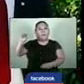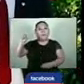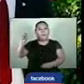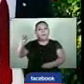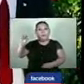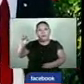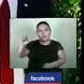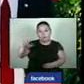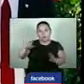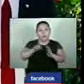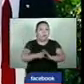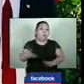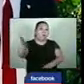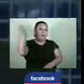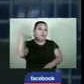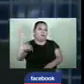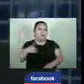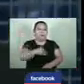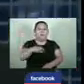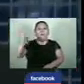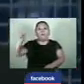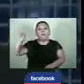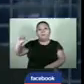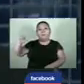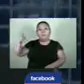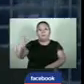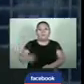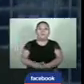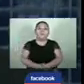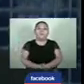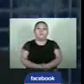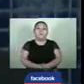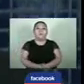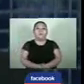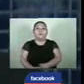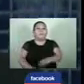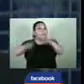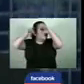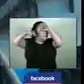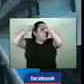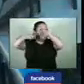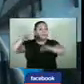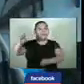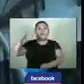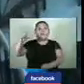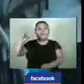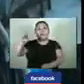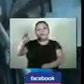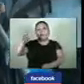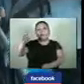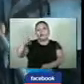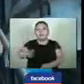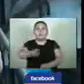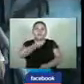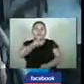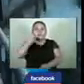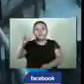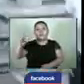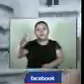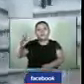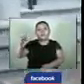y el ex ministro de agricultura José Guillermo López. Con imágenes de Ricardo Tobar, Rocío Cruz,